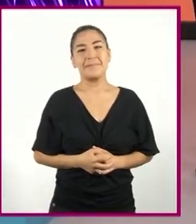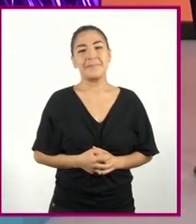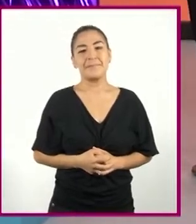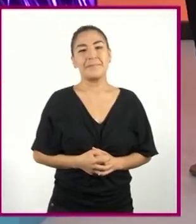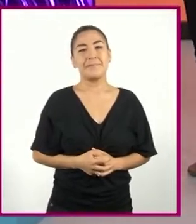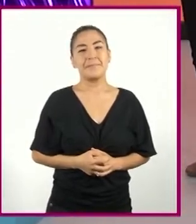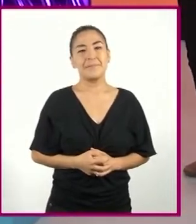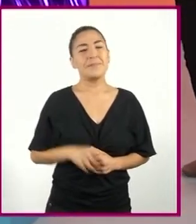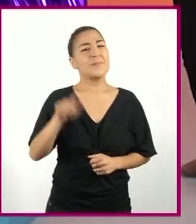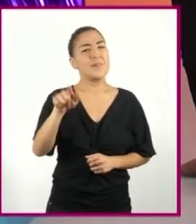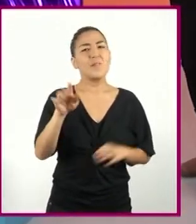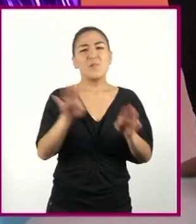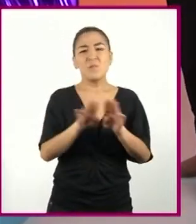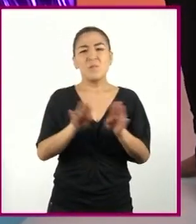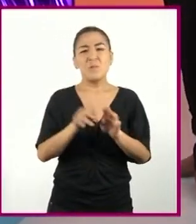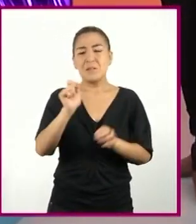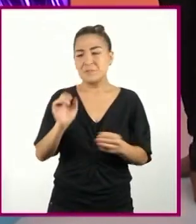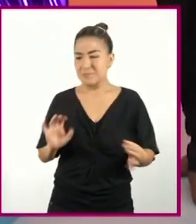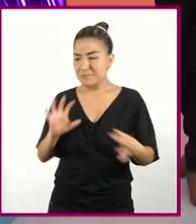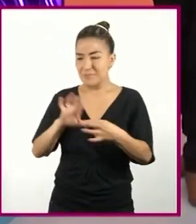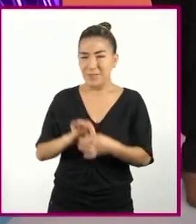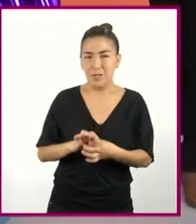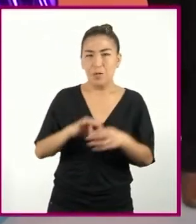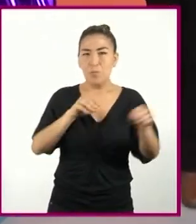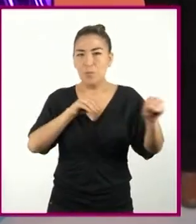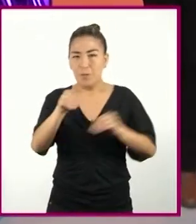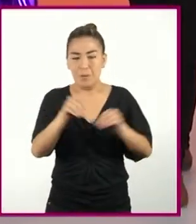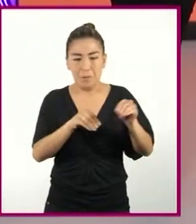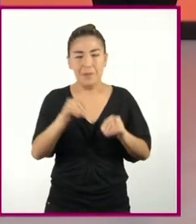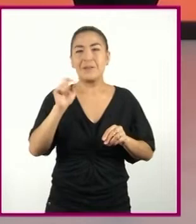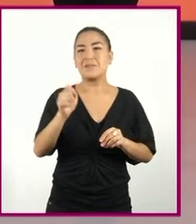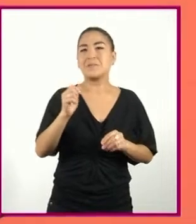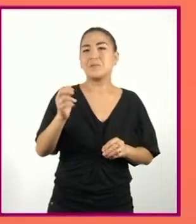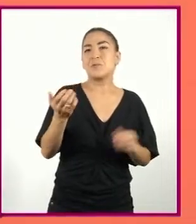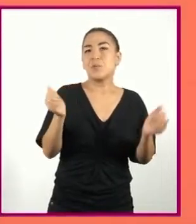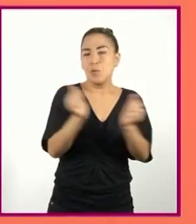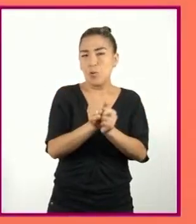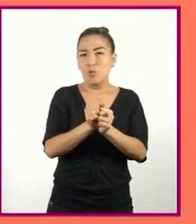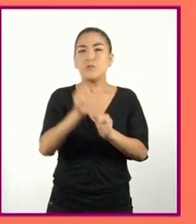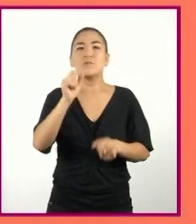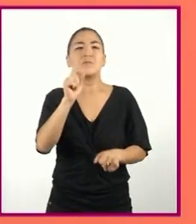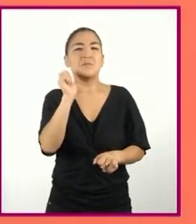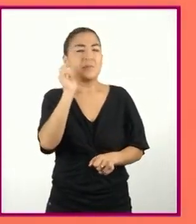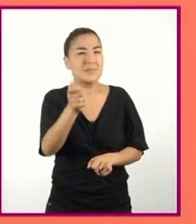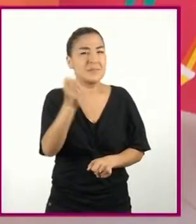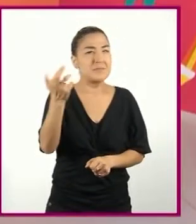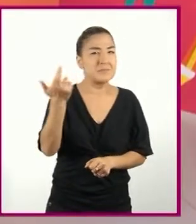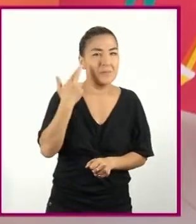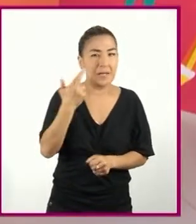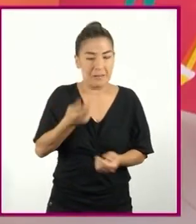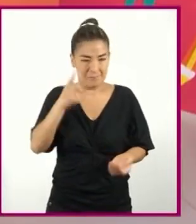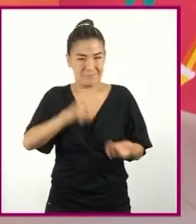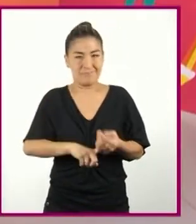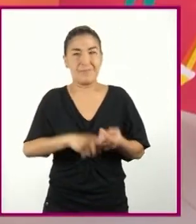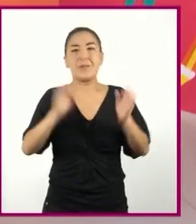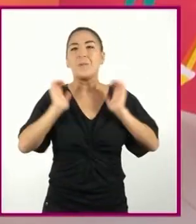El ritmo va acompañado del movimiento y le da color al sonido producido por el cuerpo.